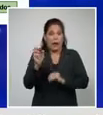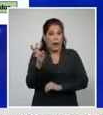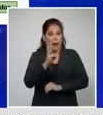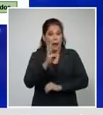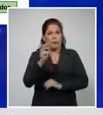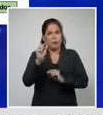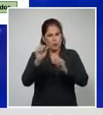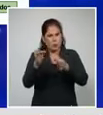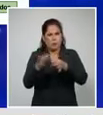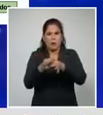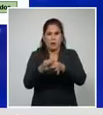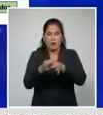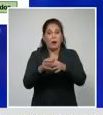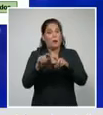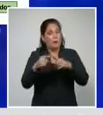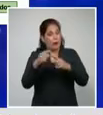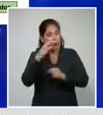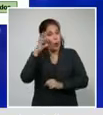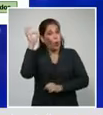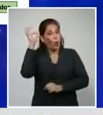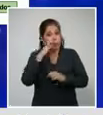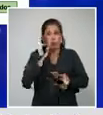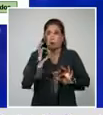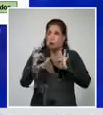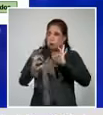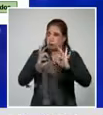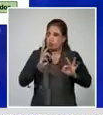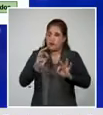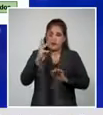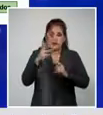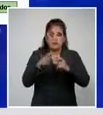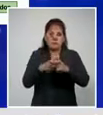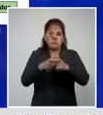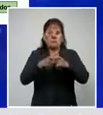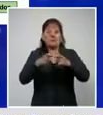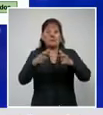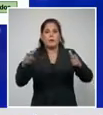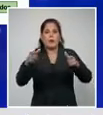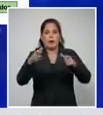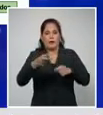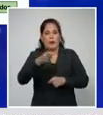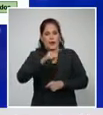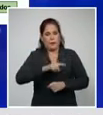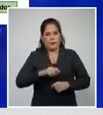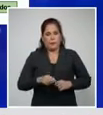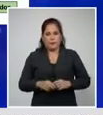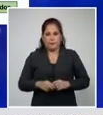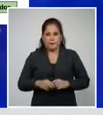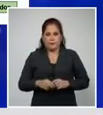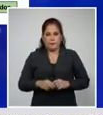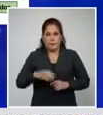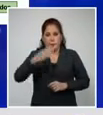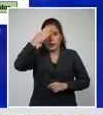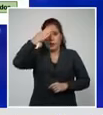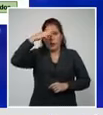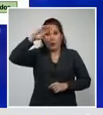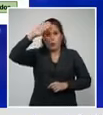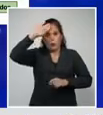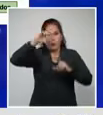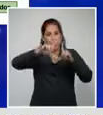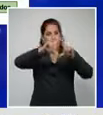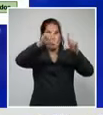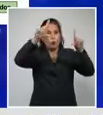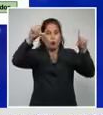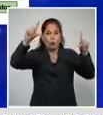país, pero ojo, las 3 más elevadas que en el día de ayer. Y Cuba incrementa